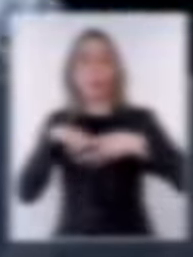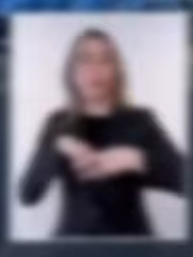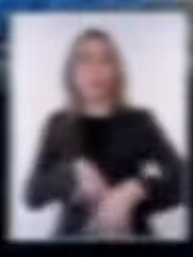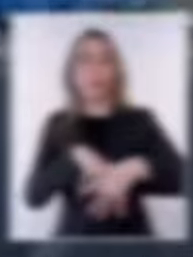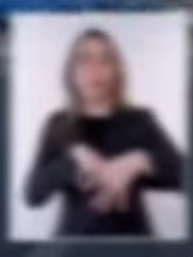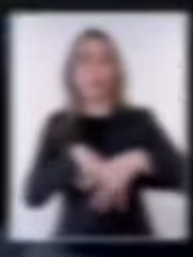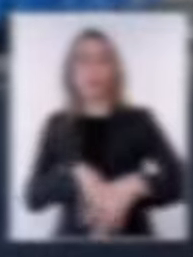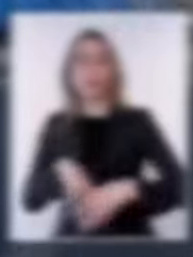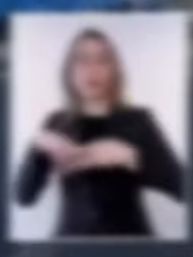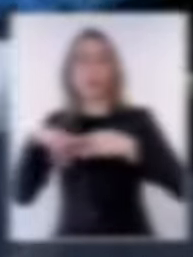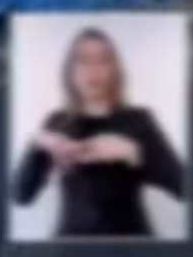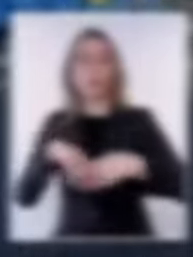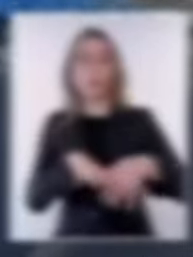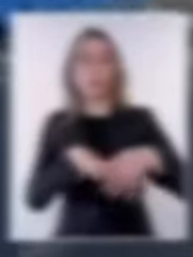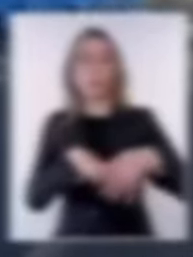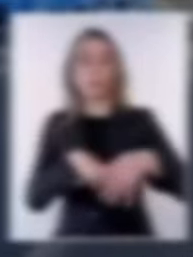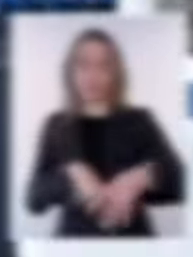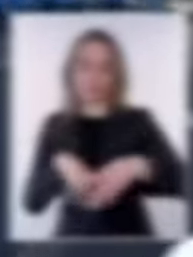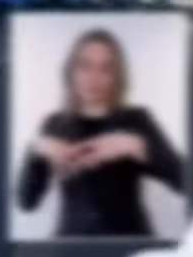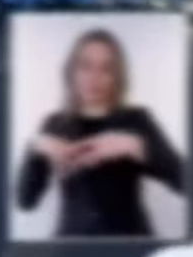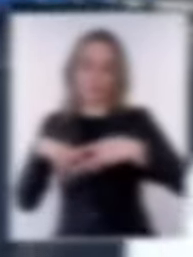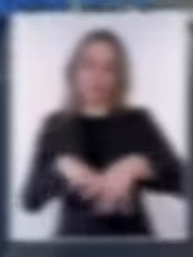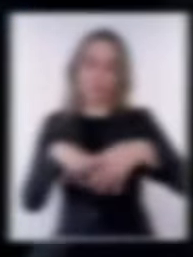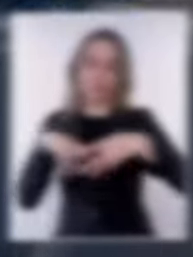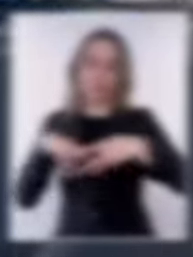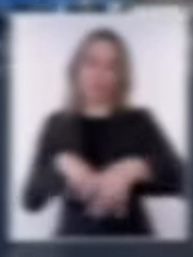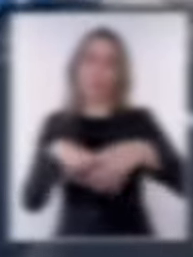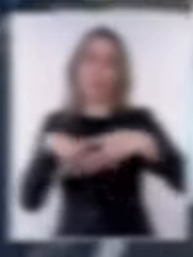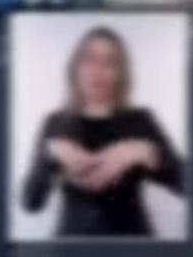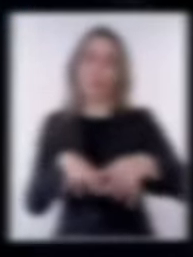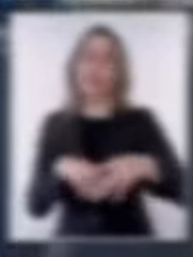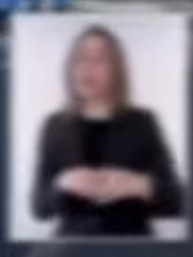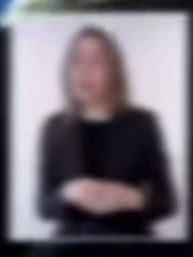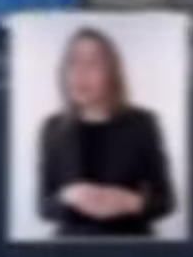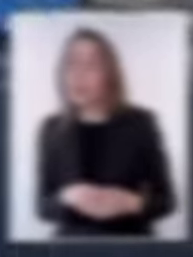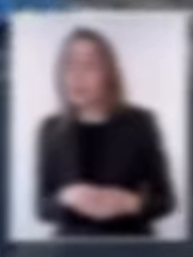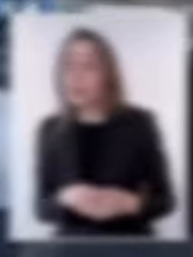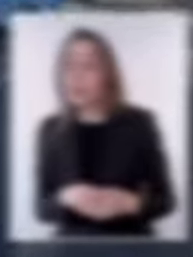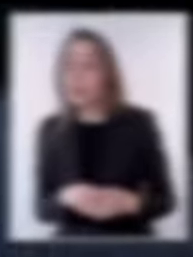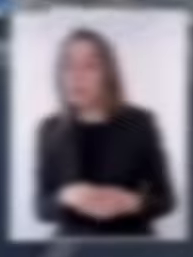que desfilar por ahí. Ah, bueno, es que la avenida.